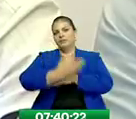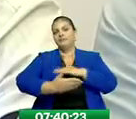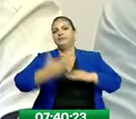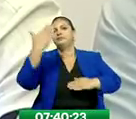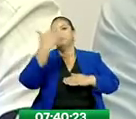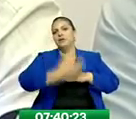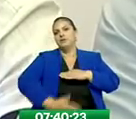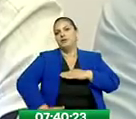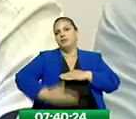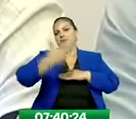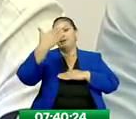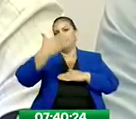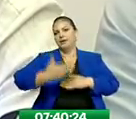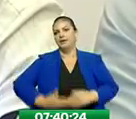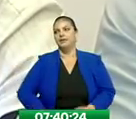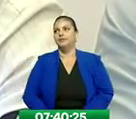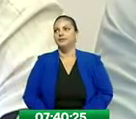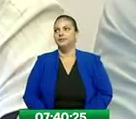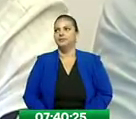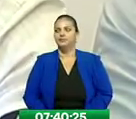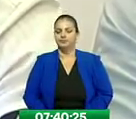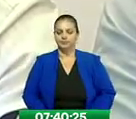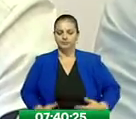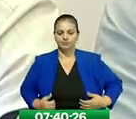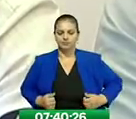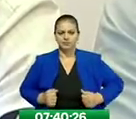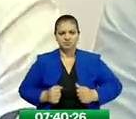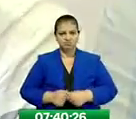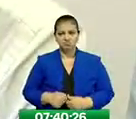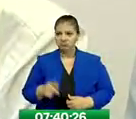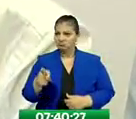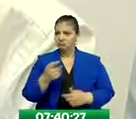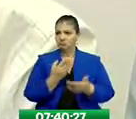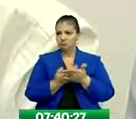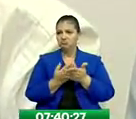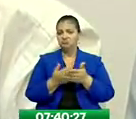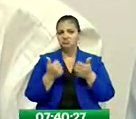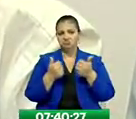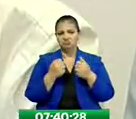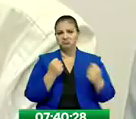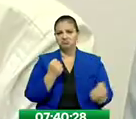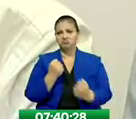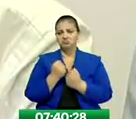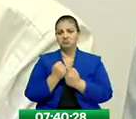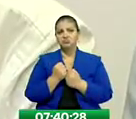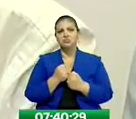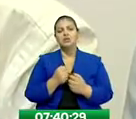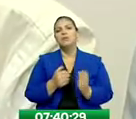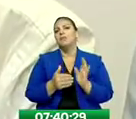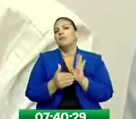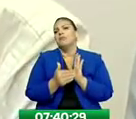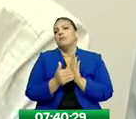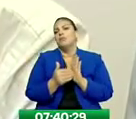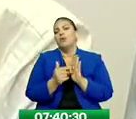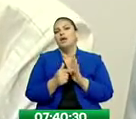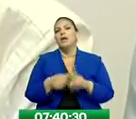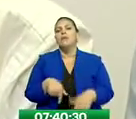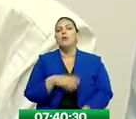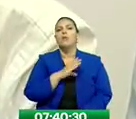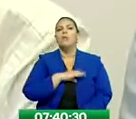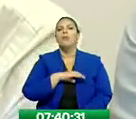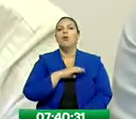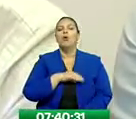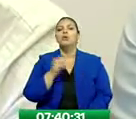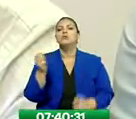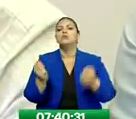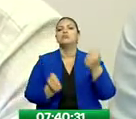a ser para nosotros de suma importancia. Ustedes van a estar mucho más seguros cuando ingresen a las carreteras del país y cuando ingresen